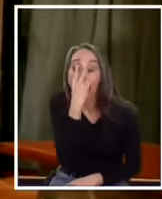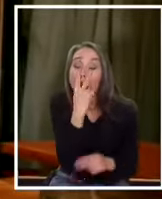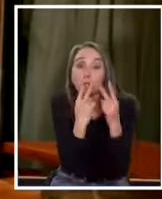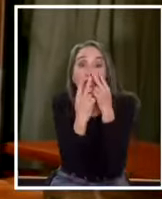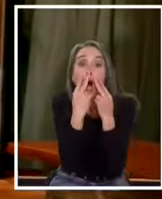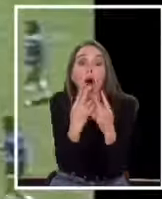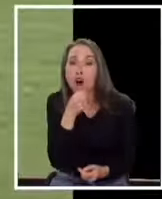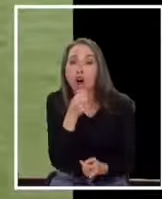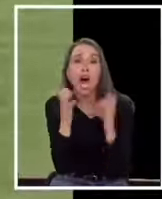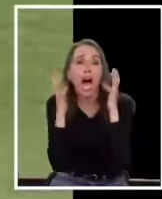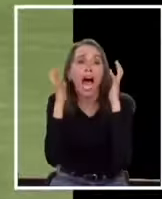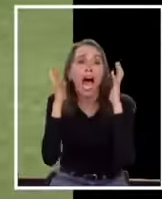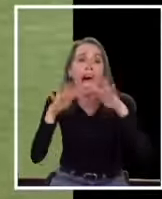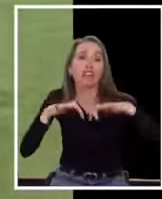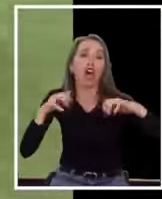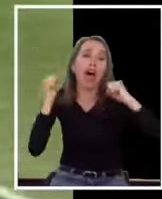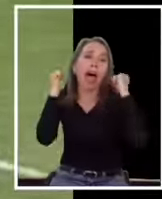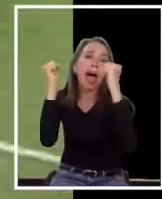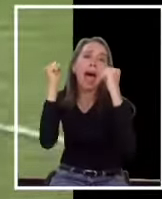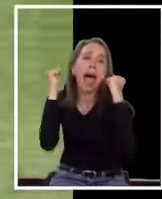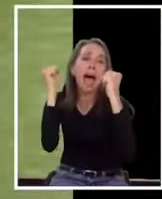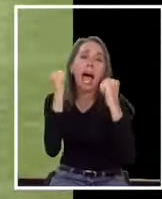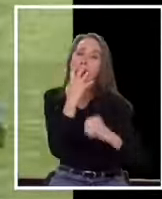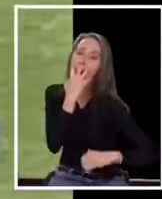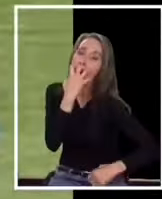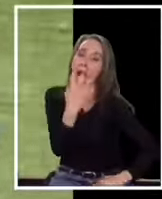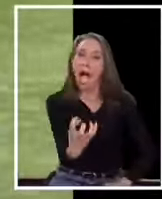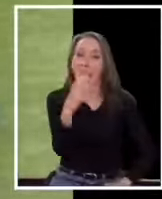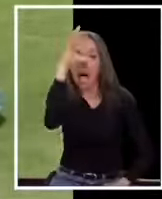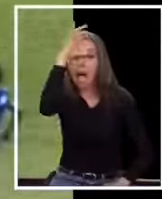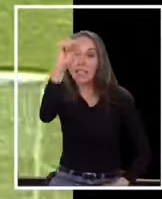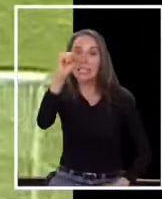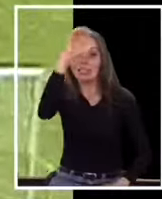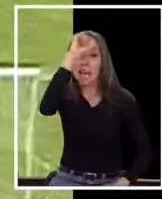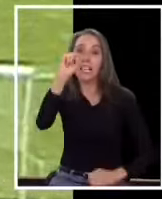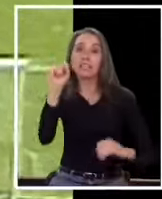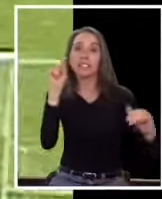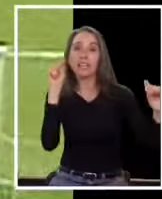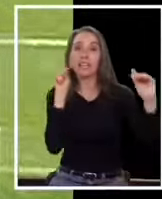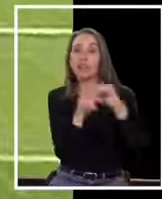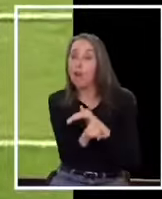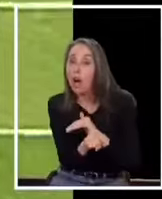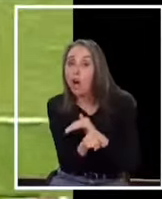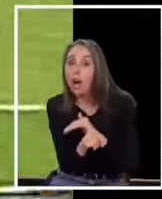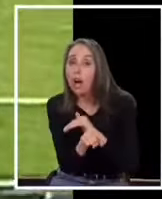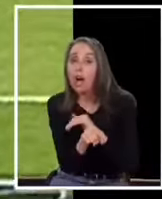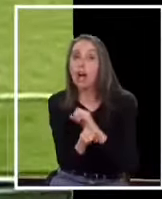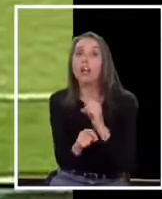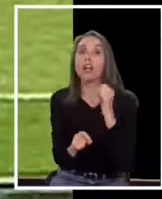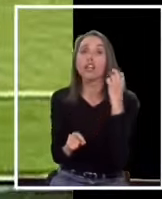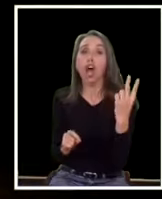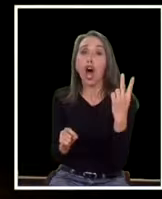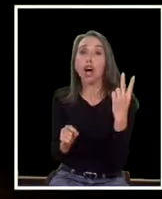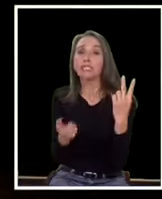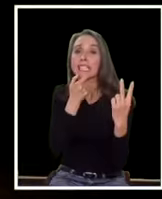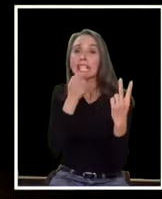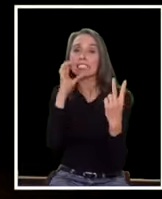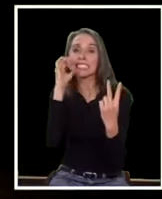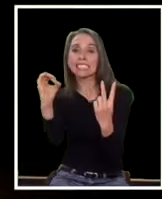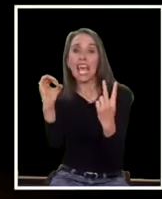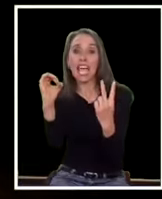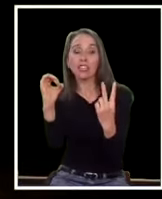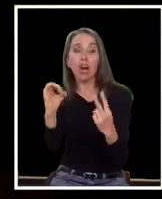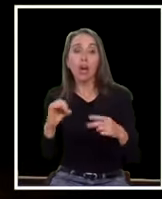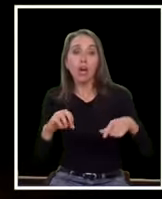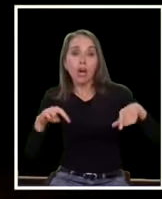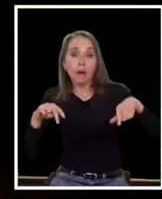que fue el gol. ¡Para por Argentina! ¡Argentina 2! ¡Inglaterra 0! Y ya cuando